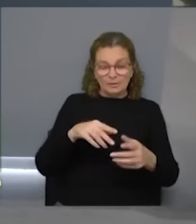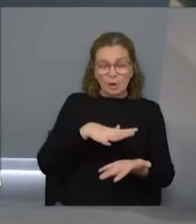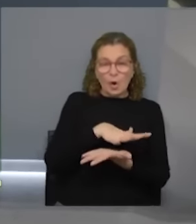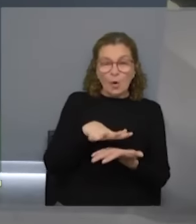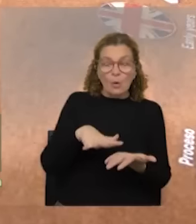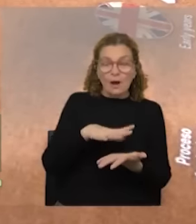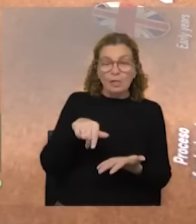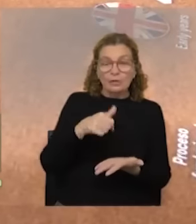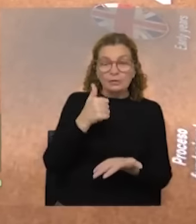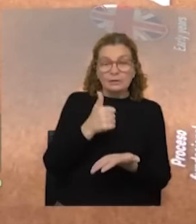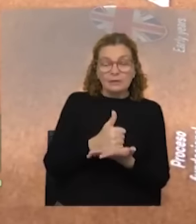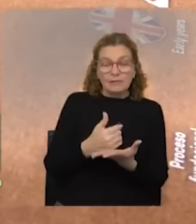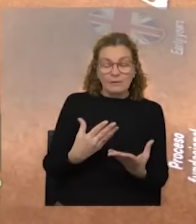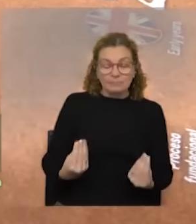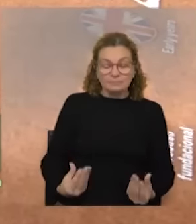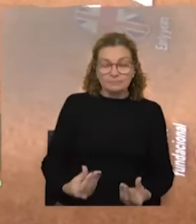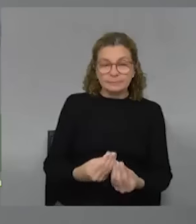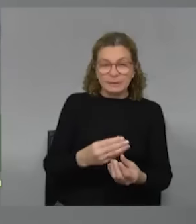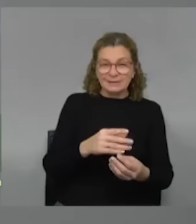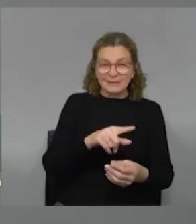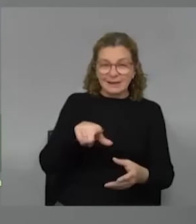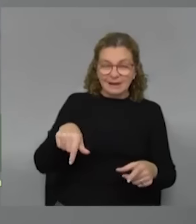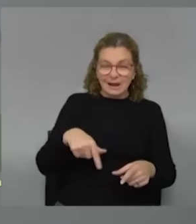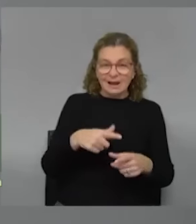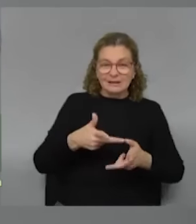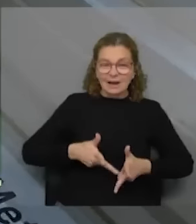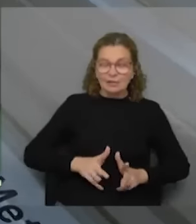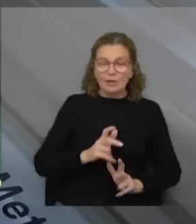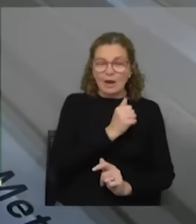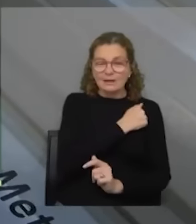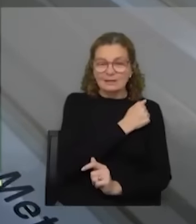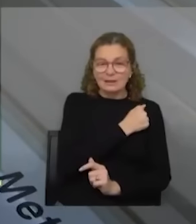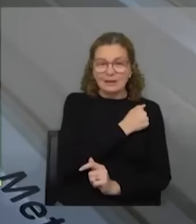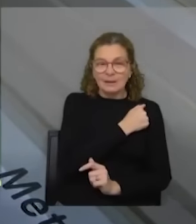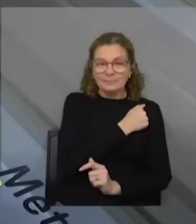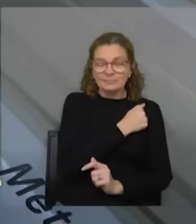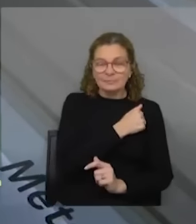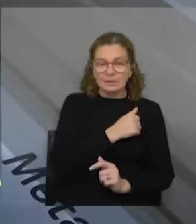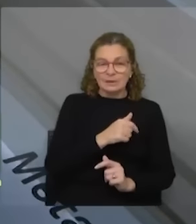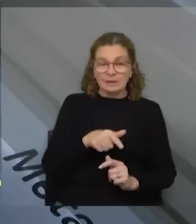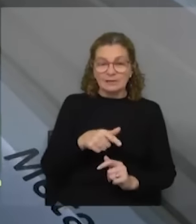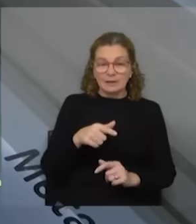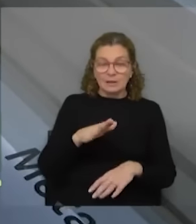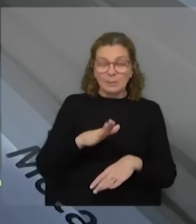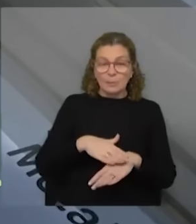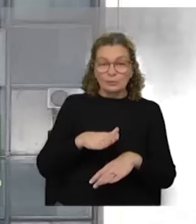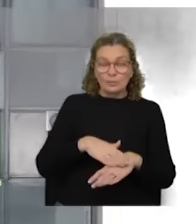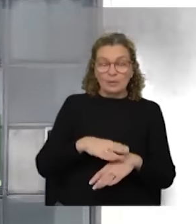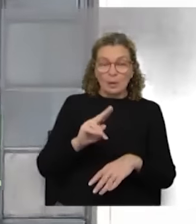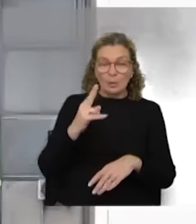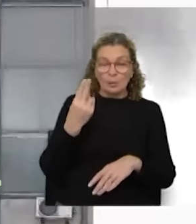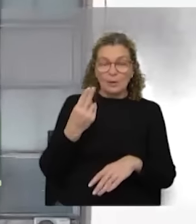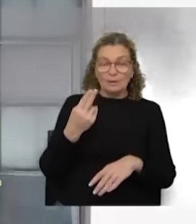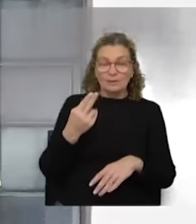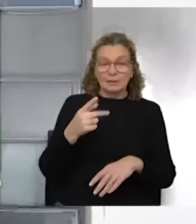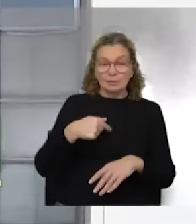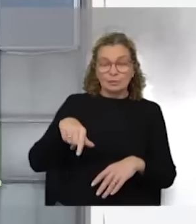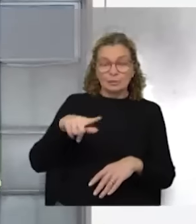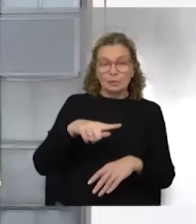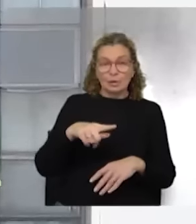donde se encontraba el Solar de la familia del proser que fue donde nació a partir de hoy la casa será un patrimonial abierto al público precandidatos y